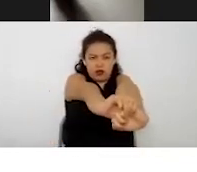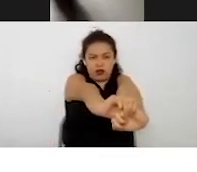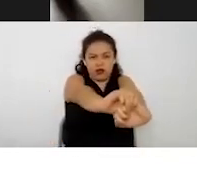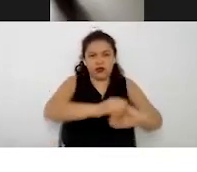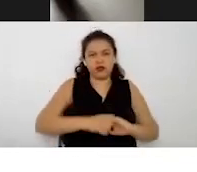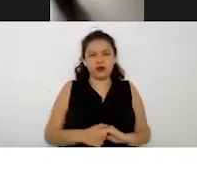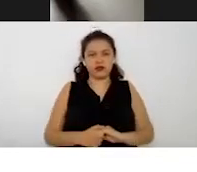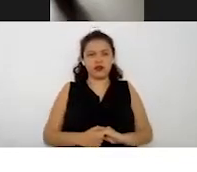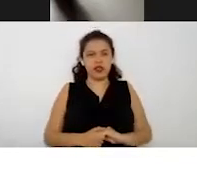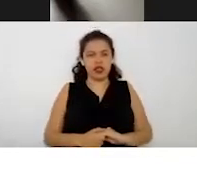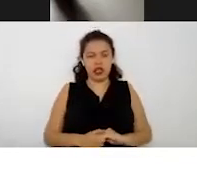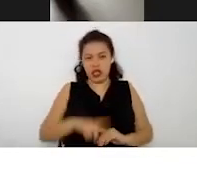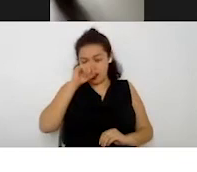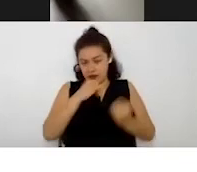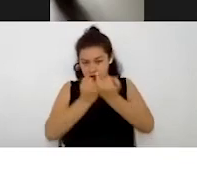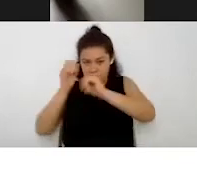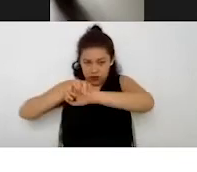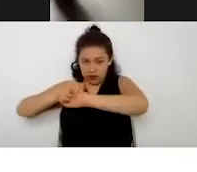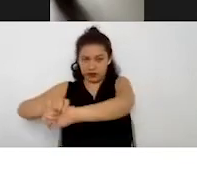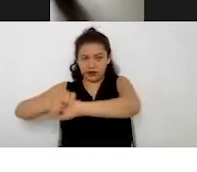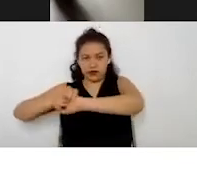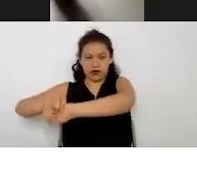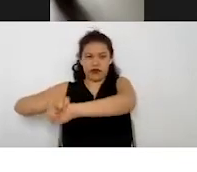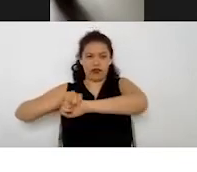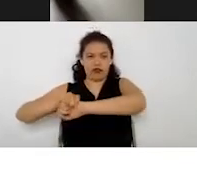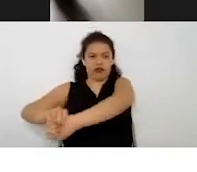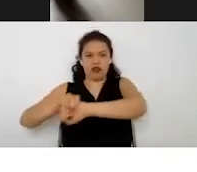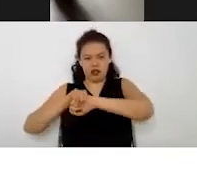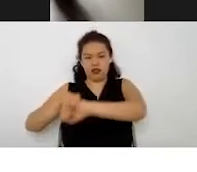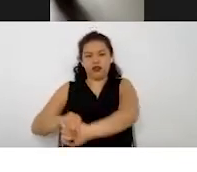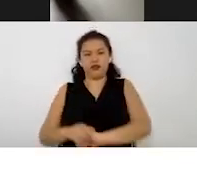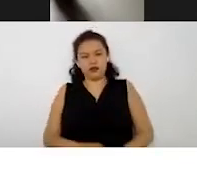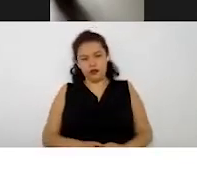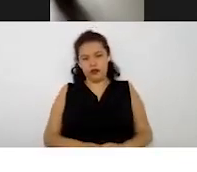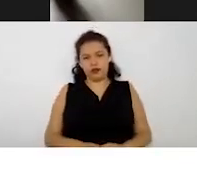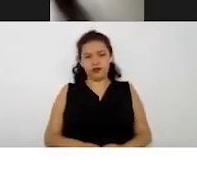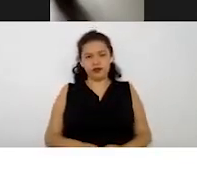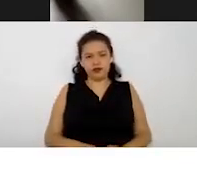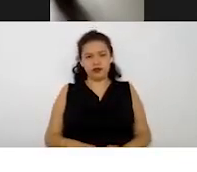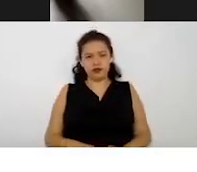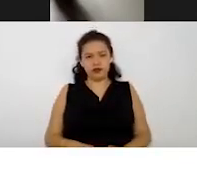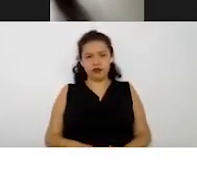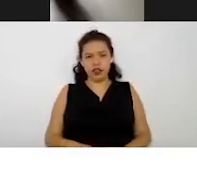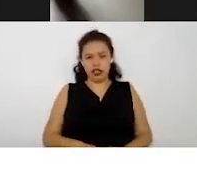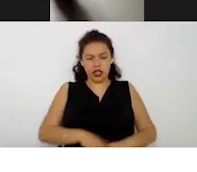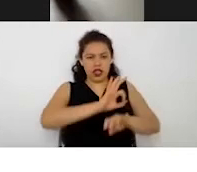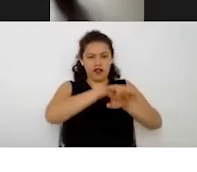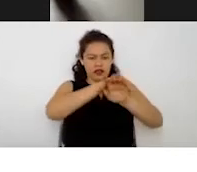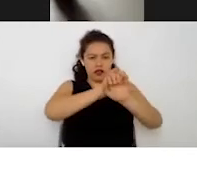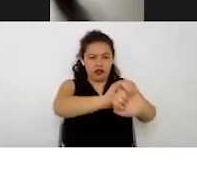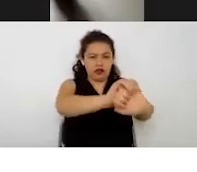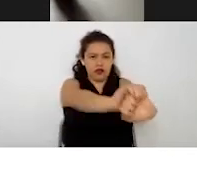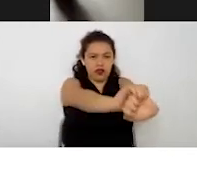ahí ya no va a ser la misma, que mis brazos estén de ciertamente haciendo una especie de resorte, a que si mis brazos están totalmente